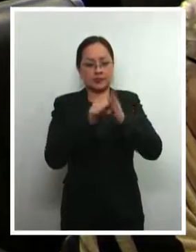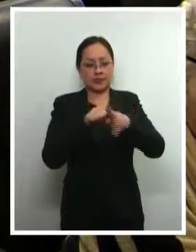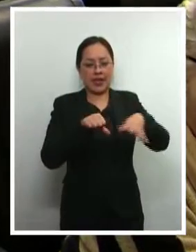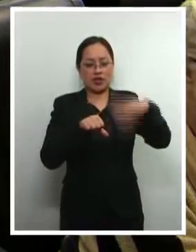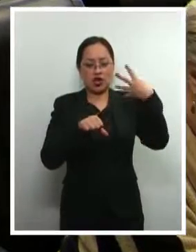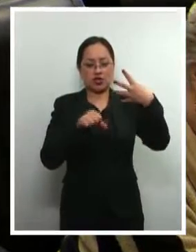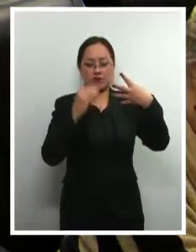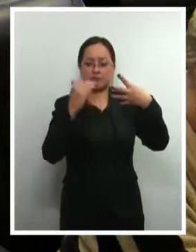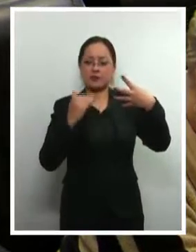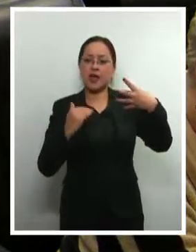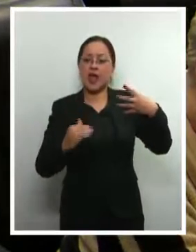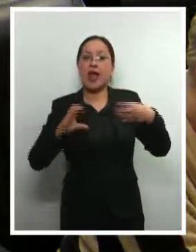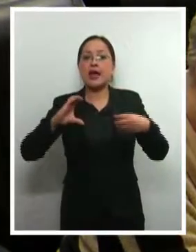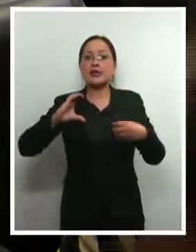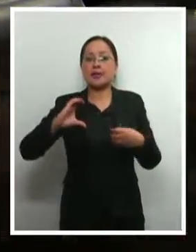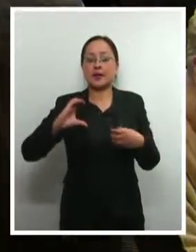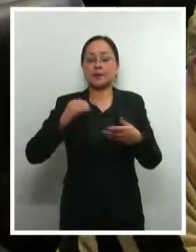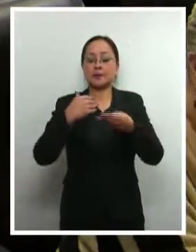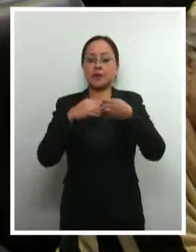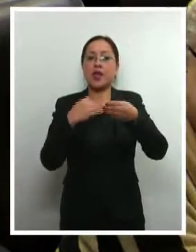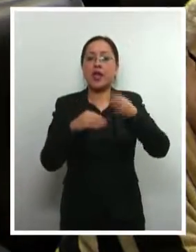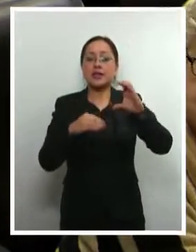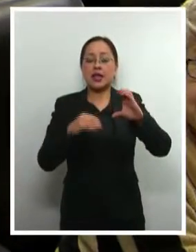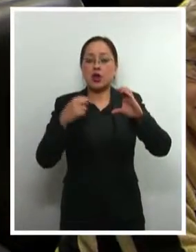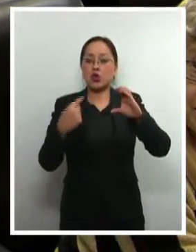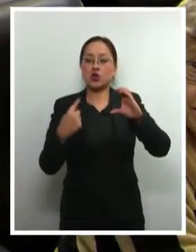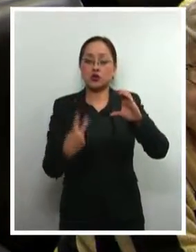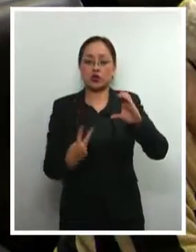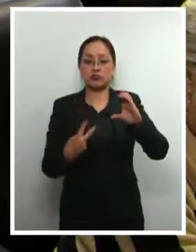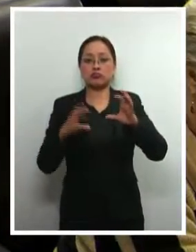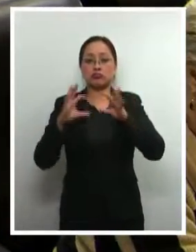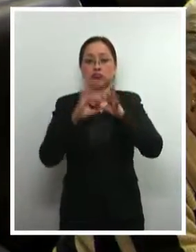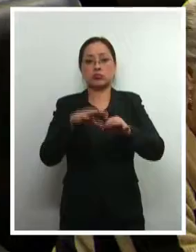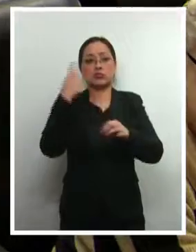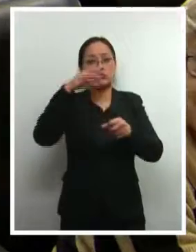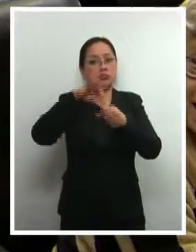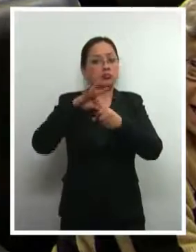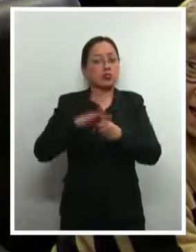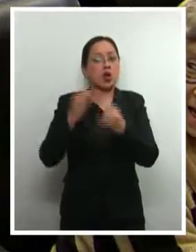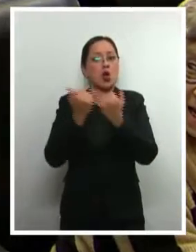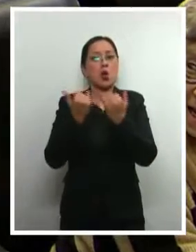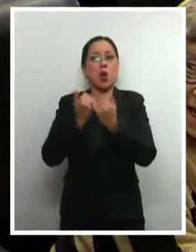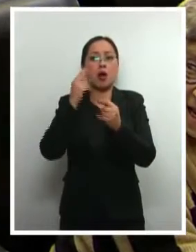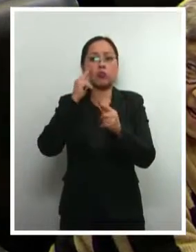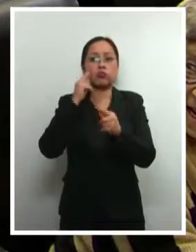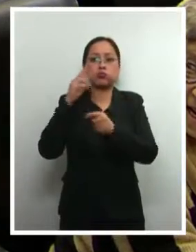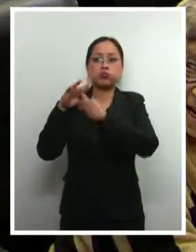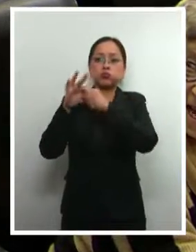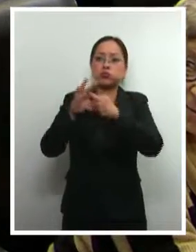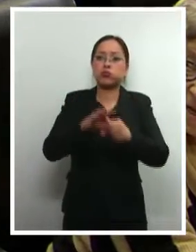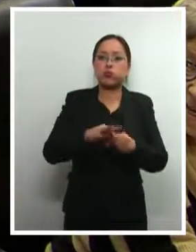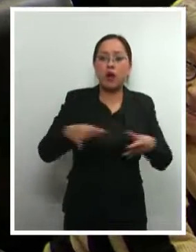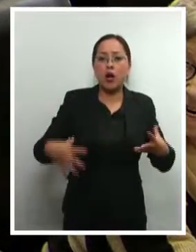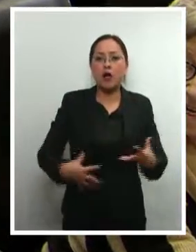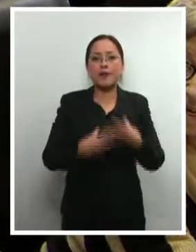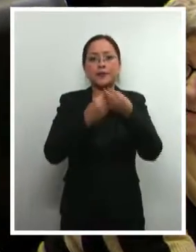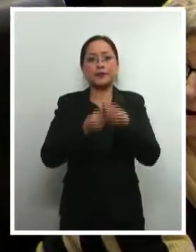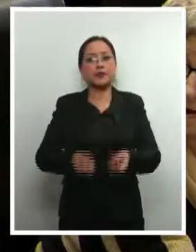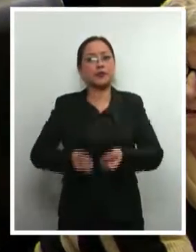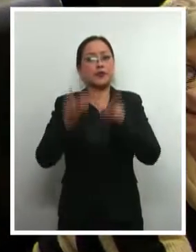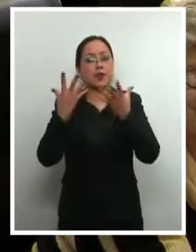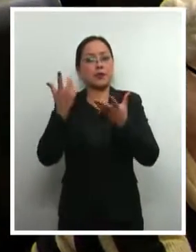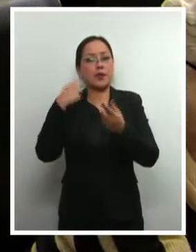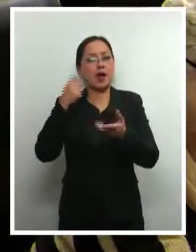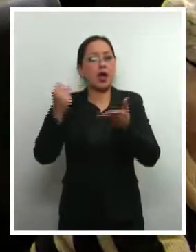14 en sus numerales 1 y 2, con la finalidad de también recabar la votación nominal y saber si